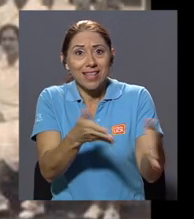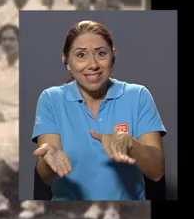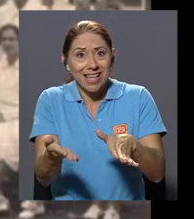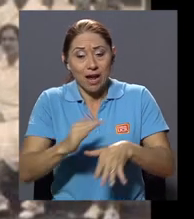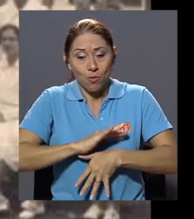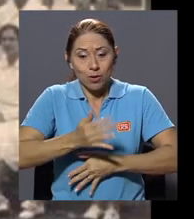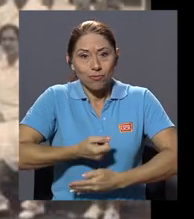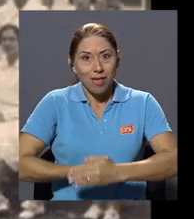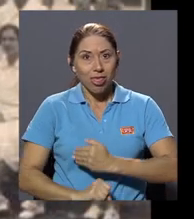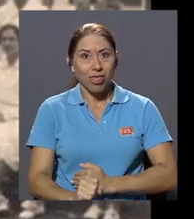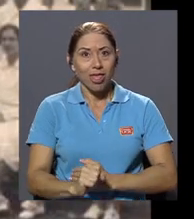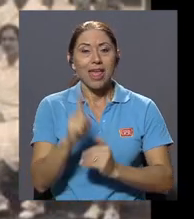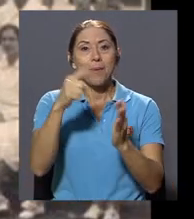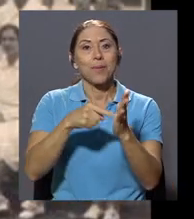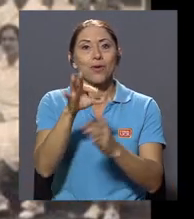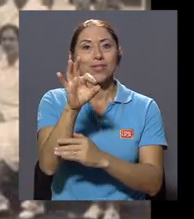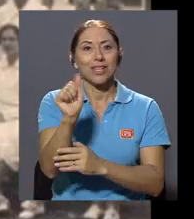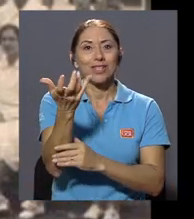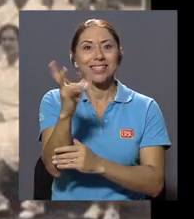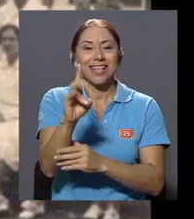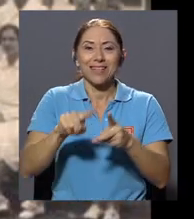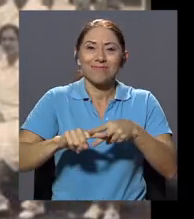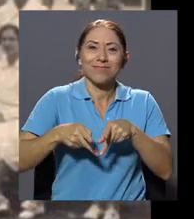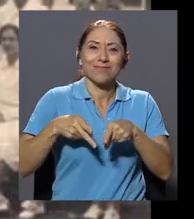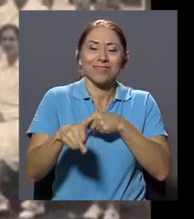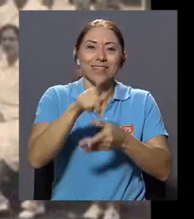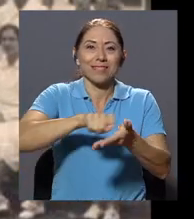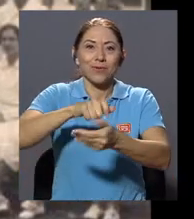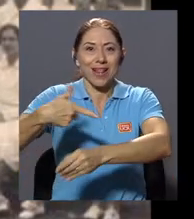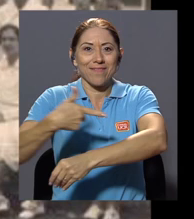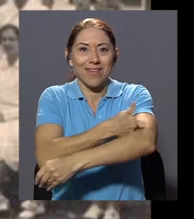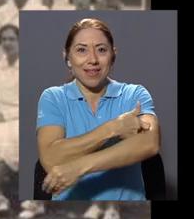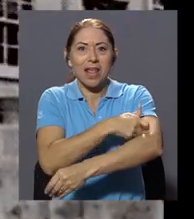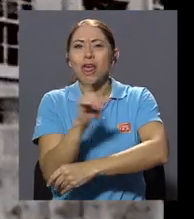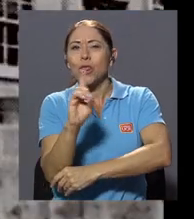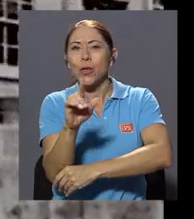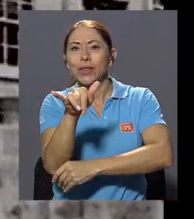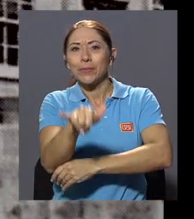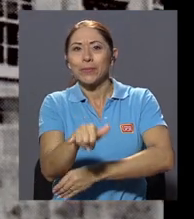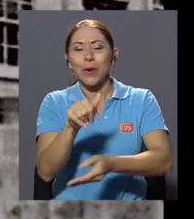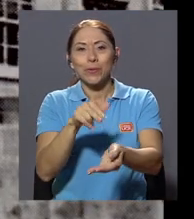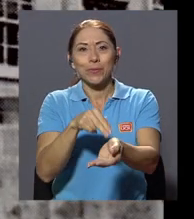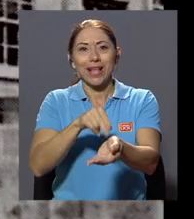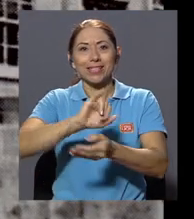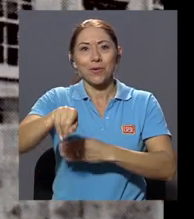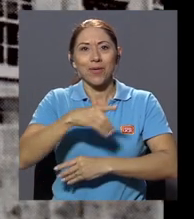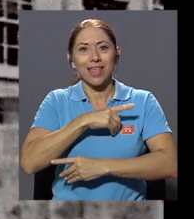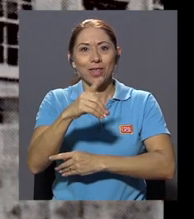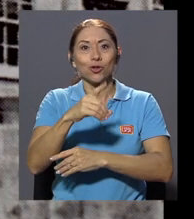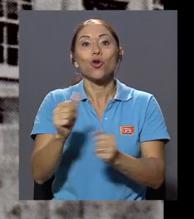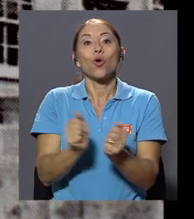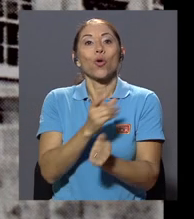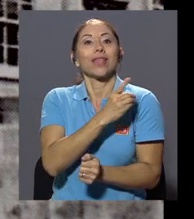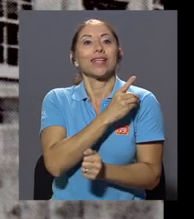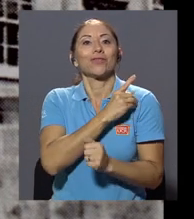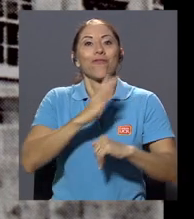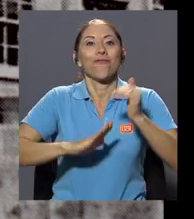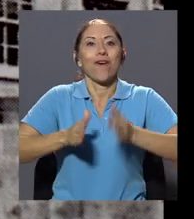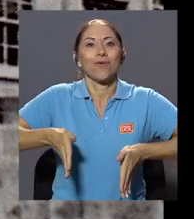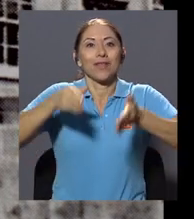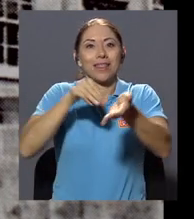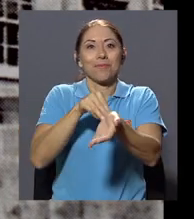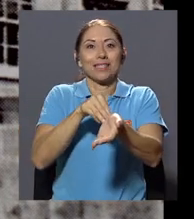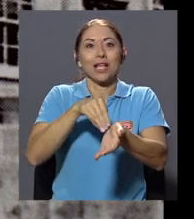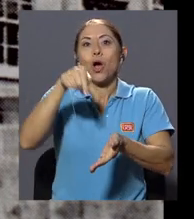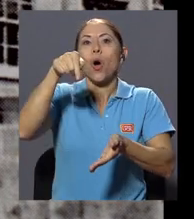En 1917 se inaugura la Escuela de Enfermería con sede en el Hospital San Juan de Dios, pero bajo la dirección de la Facultad de Medicina, hoy